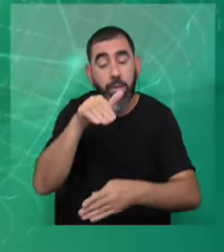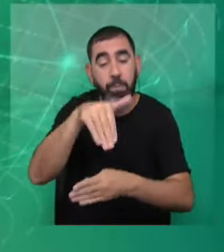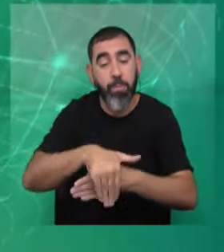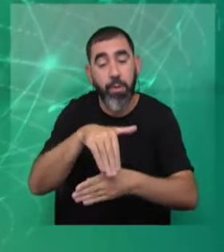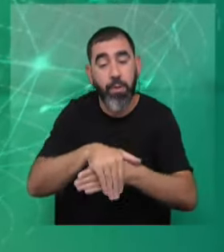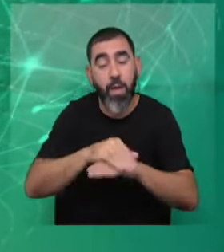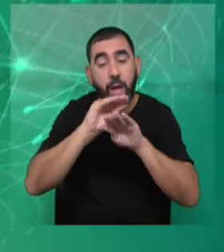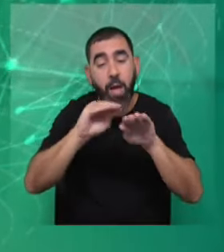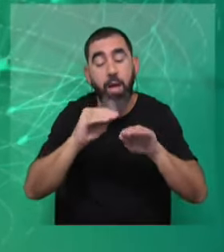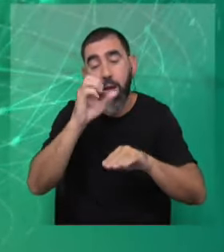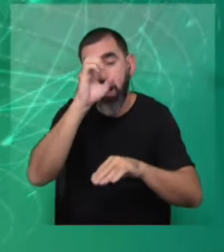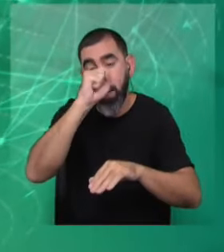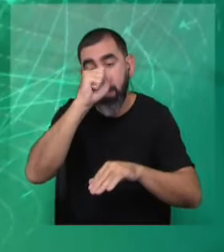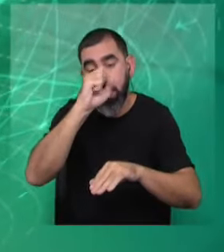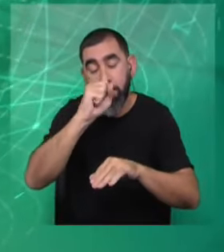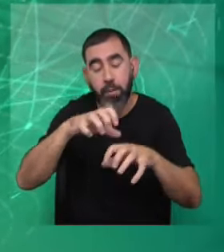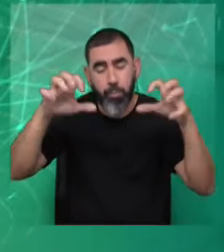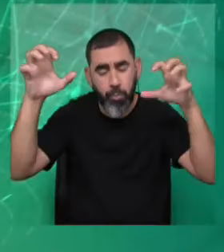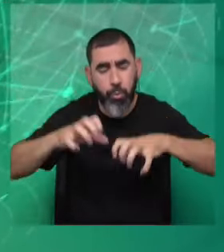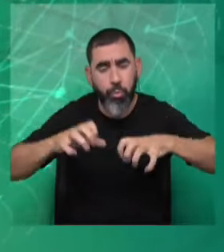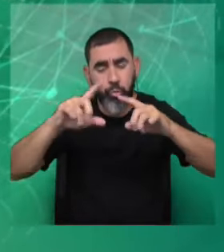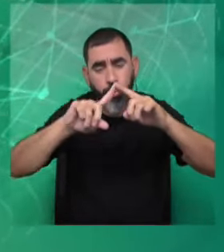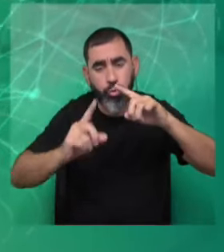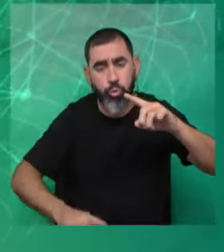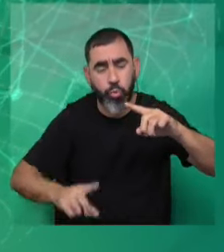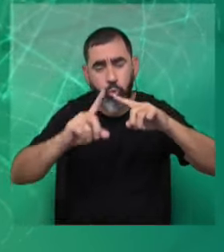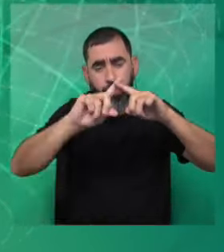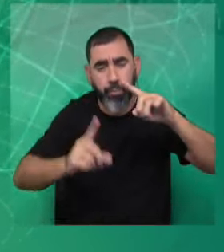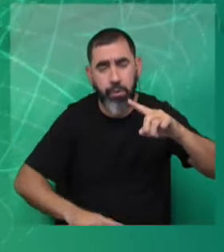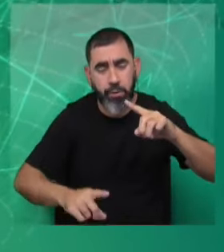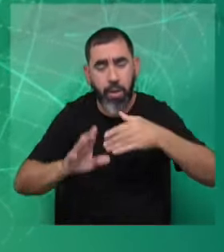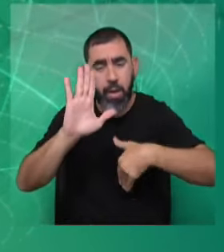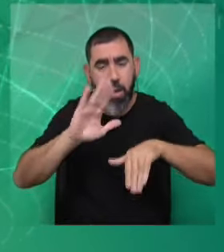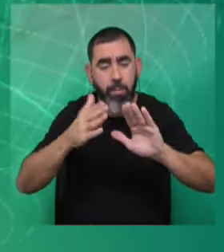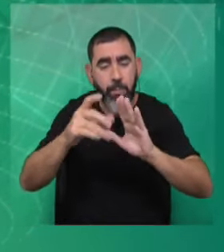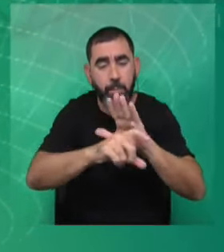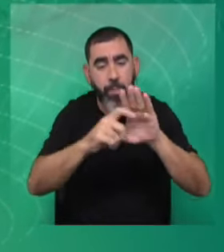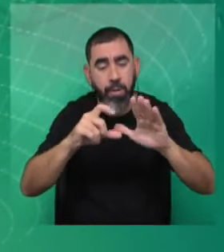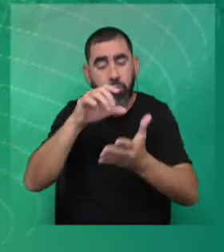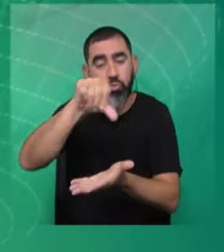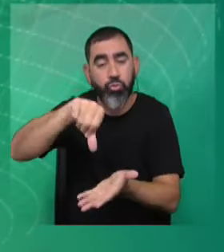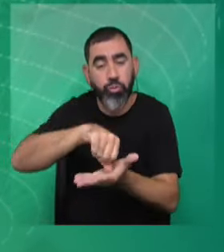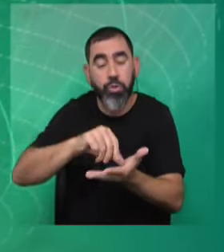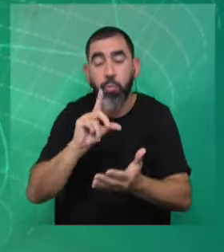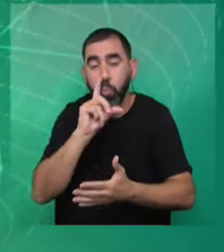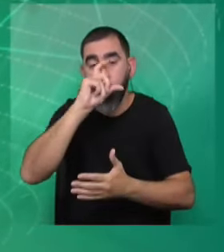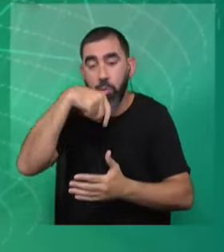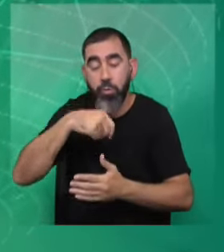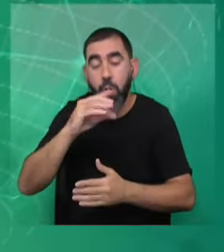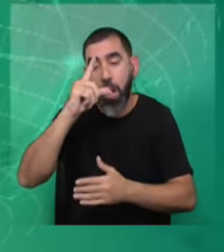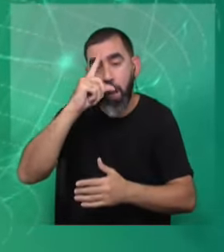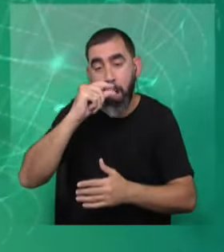rigiendo la alerta naranja por persistencia de tormentas, lluvias que abarcan a gran parte del centro del país. En Montevideo, acá hay una